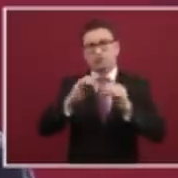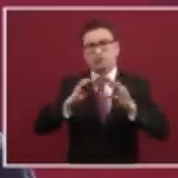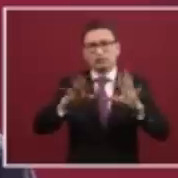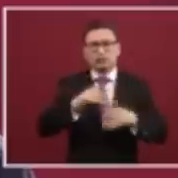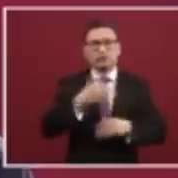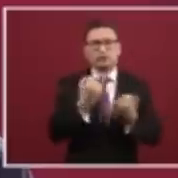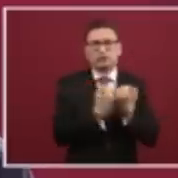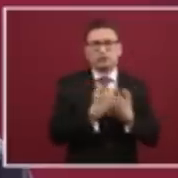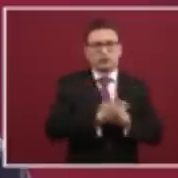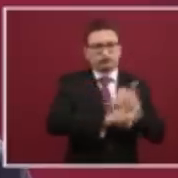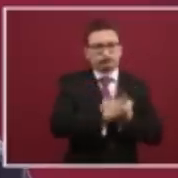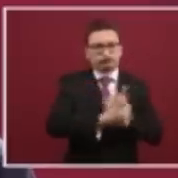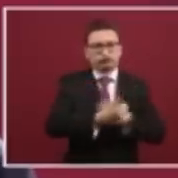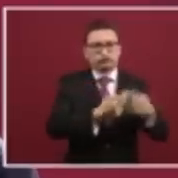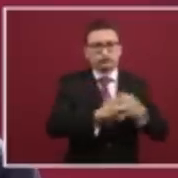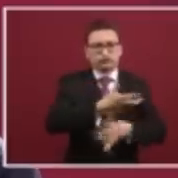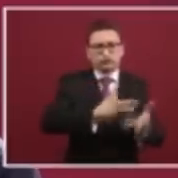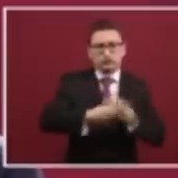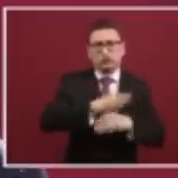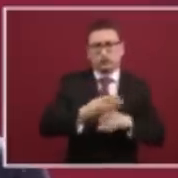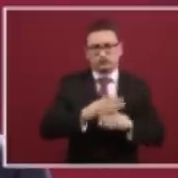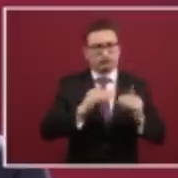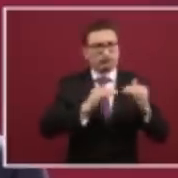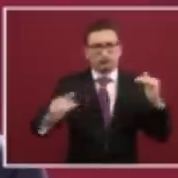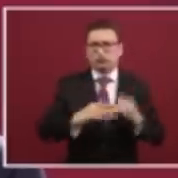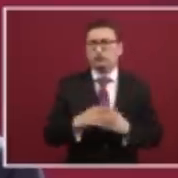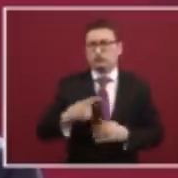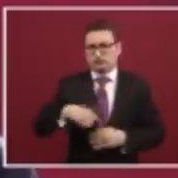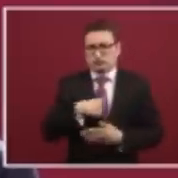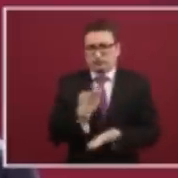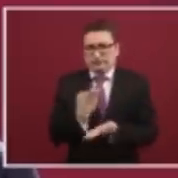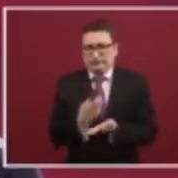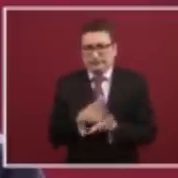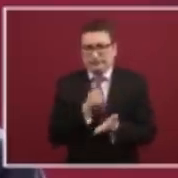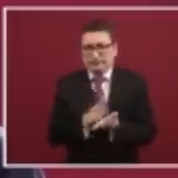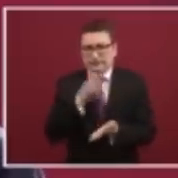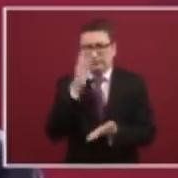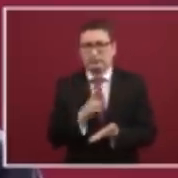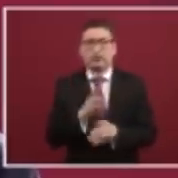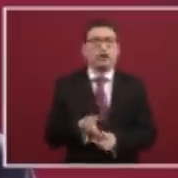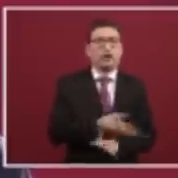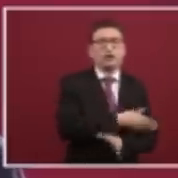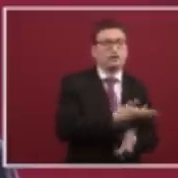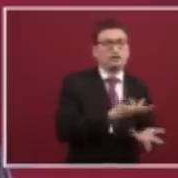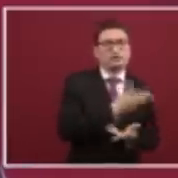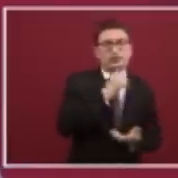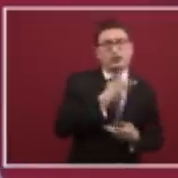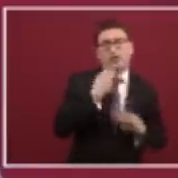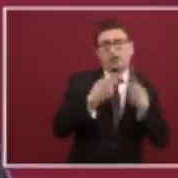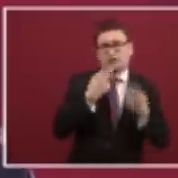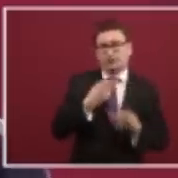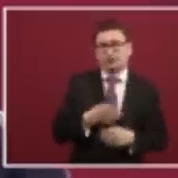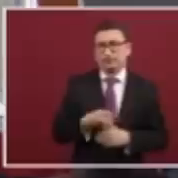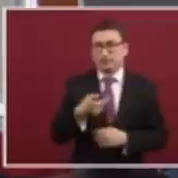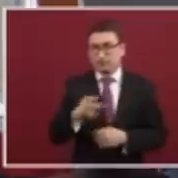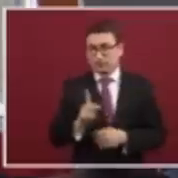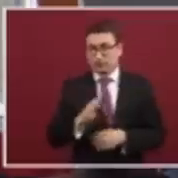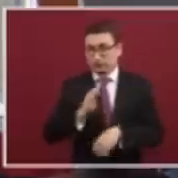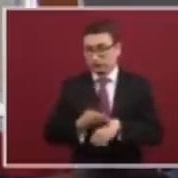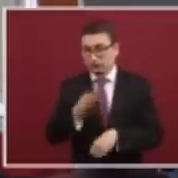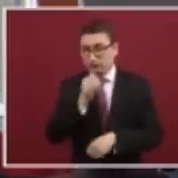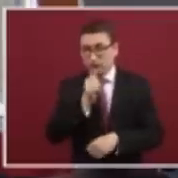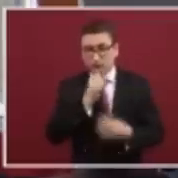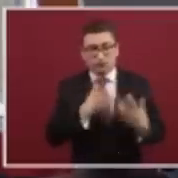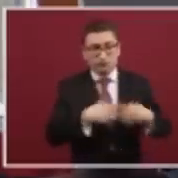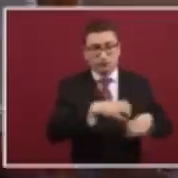competitividad económica y que simplemente estamos ejerciéndolos, que anteriormente no se ejercían más que en el discurso. Pero no hay sanciones para las